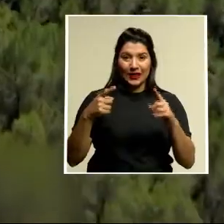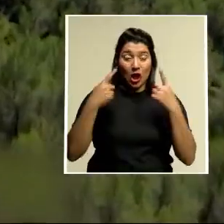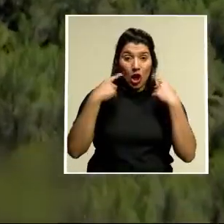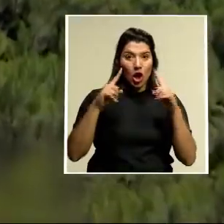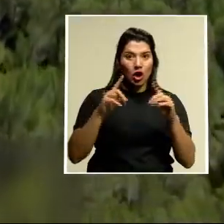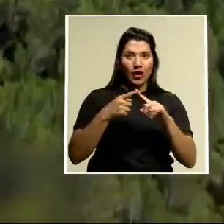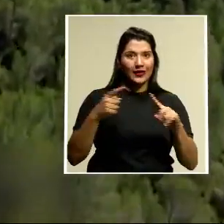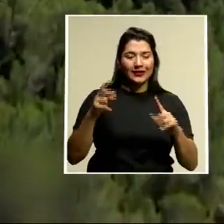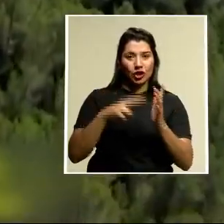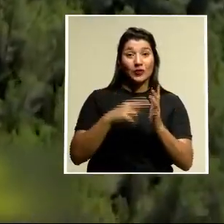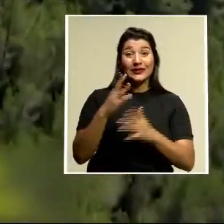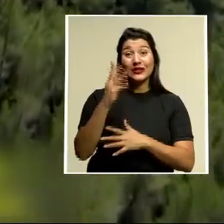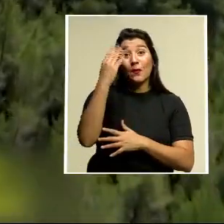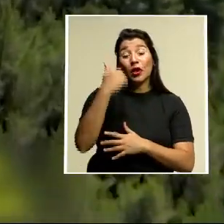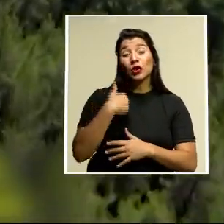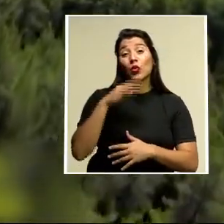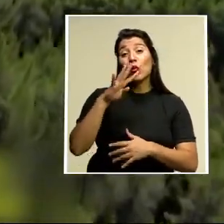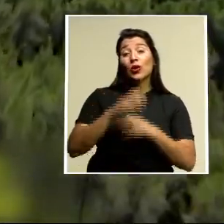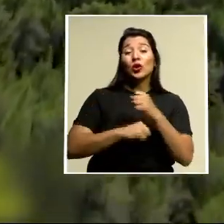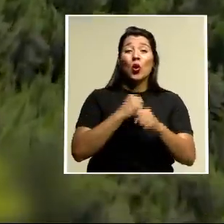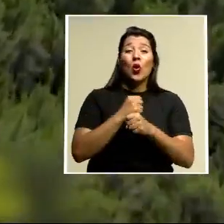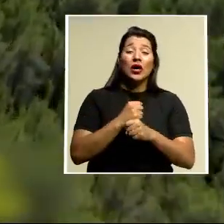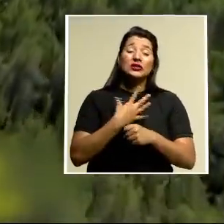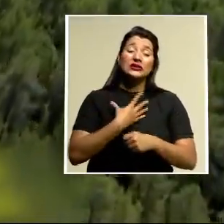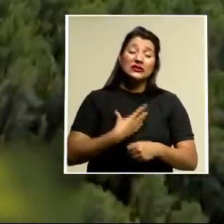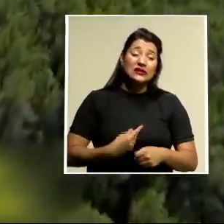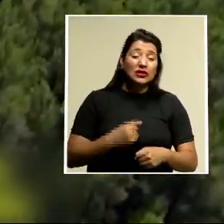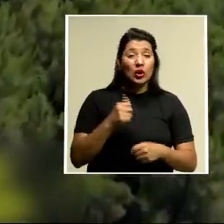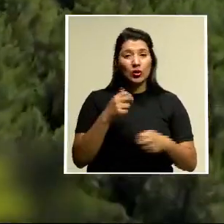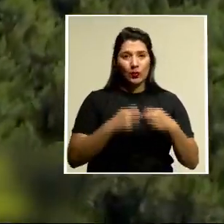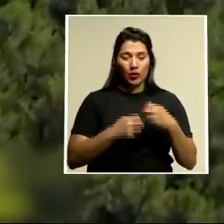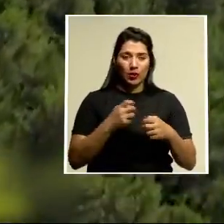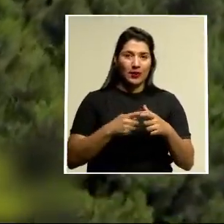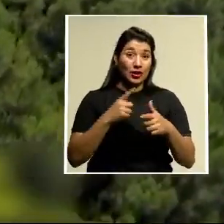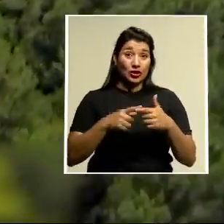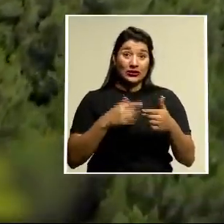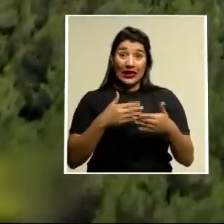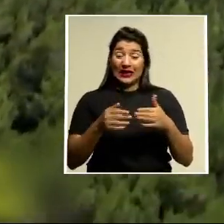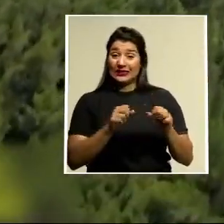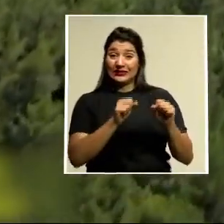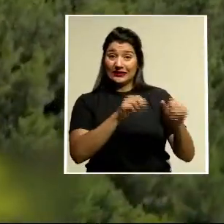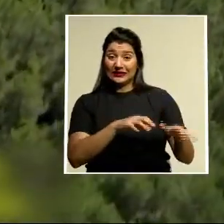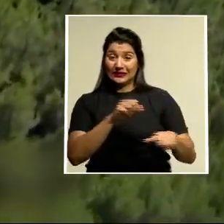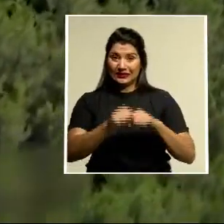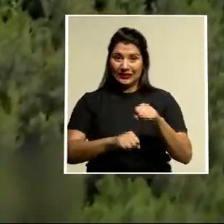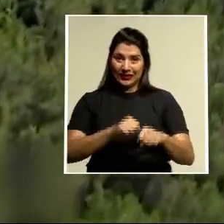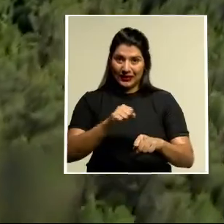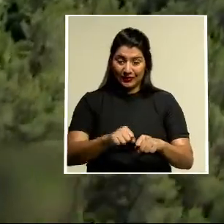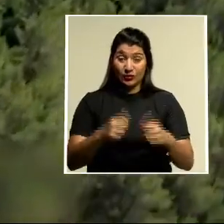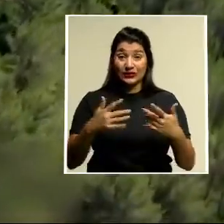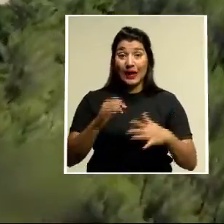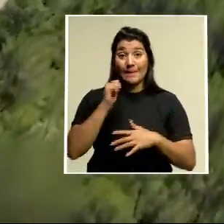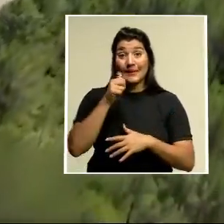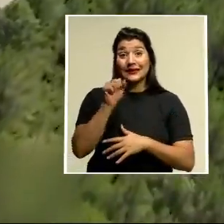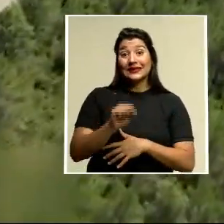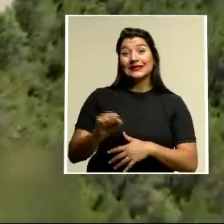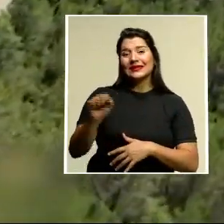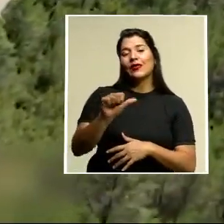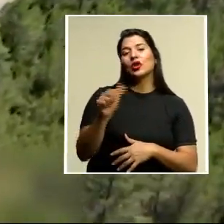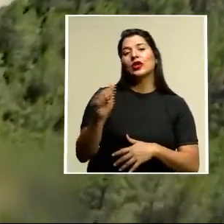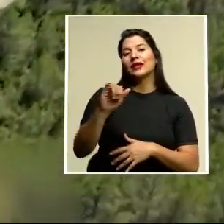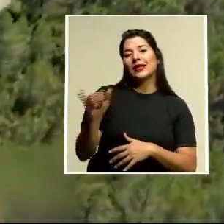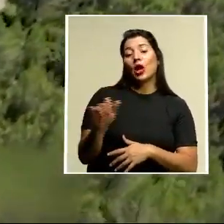Y el velocista británico Mark Cavendish ganó el sprint este viernes en la 13ª etapa del Tour de Francia, con final en